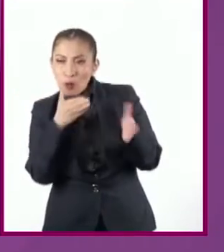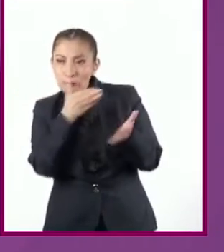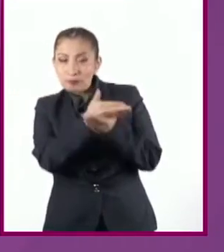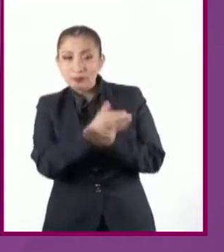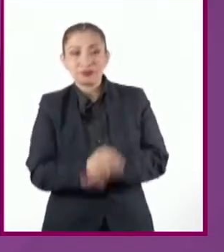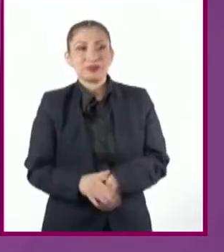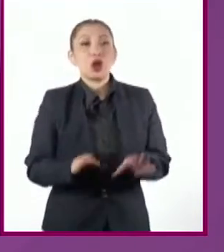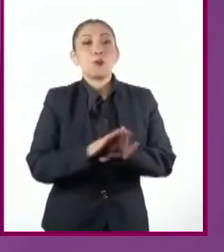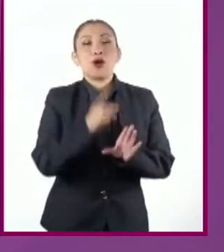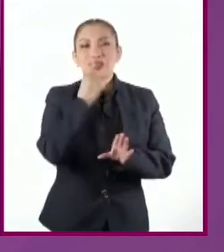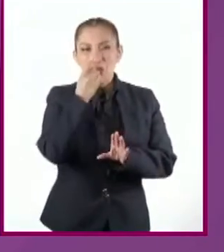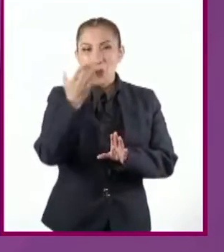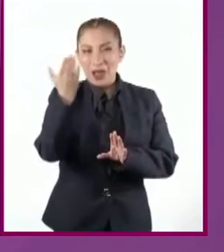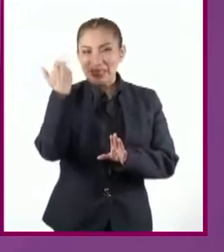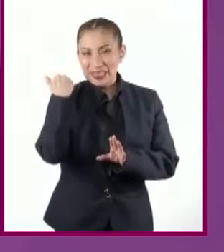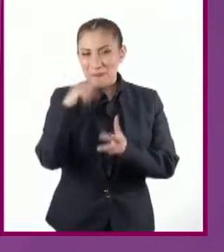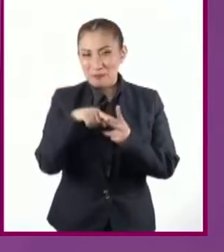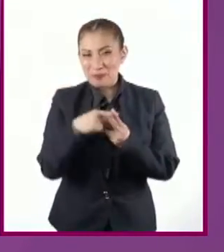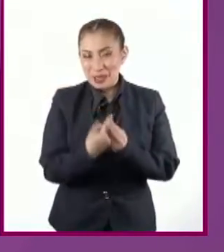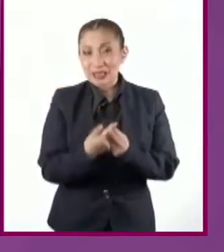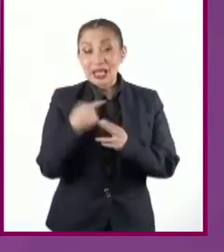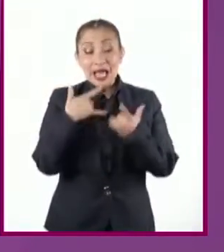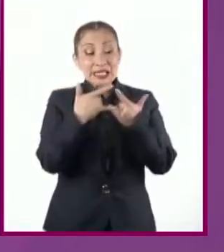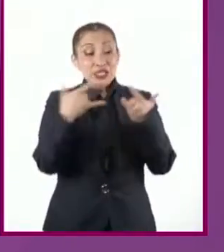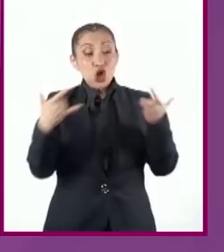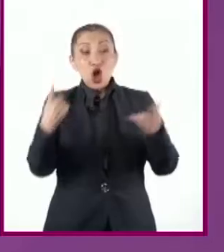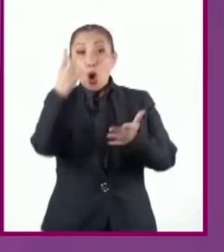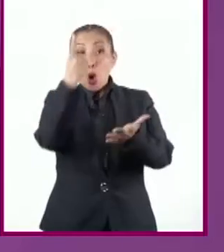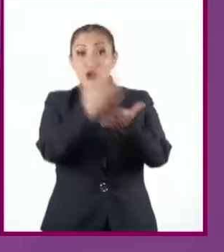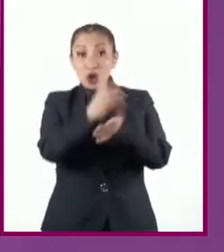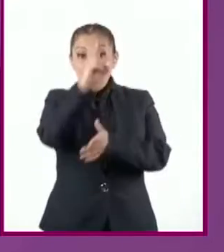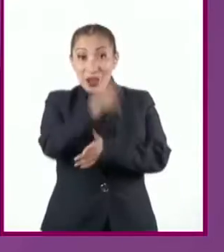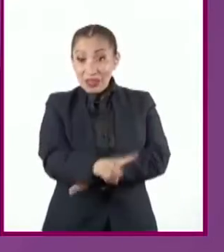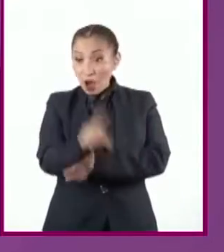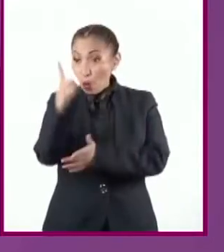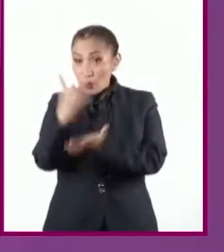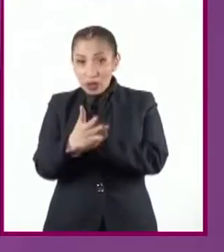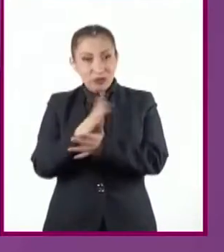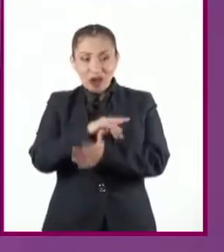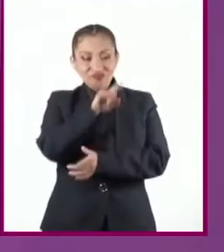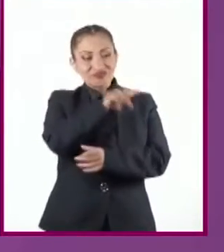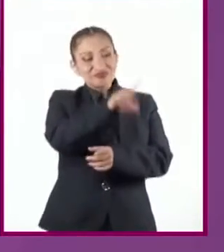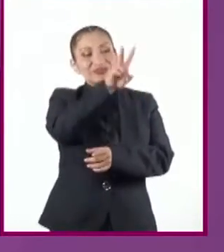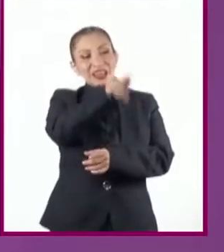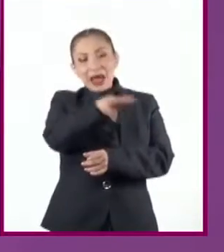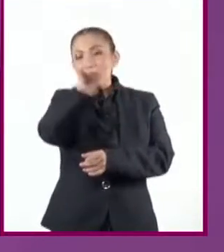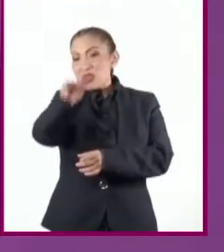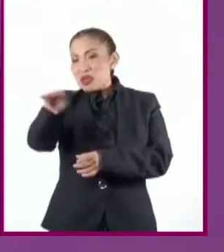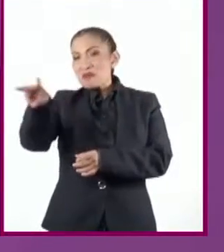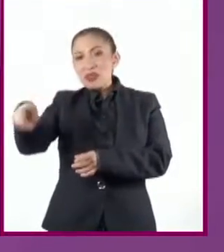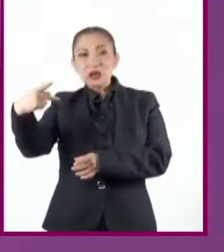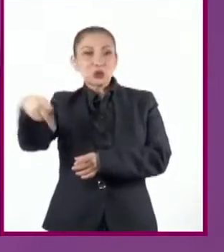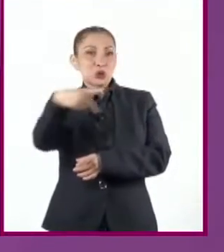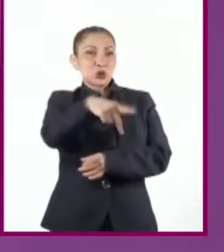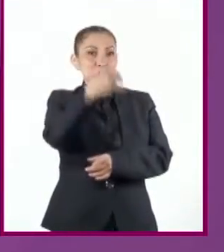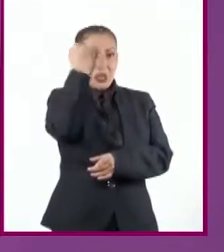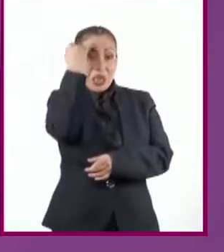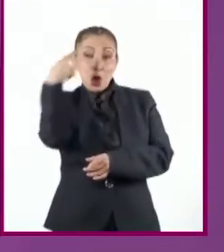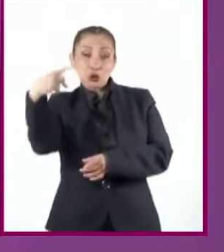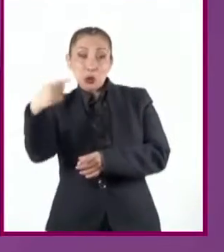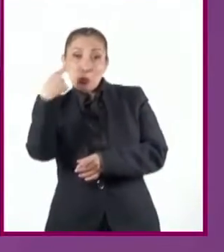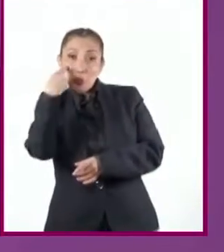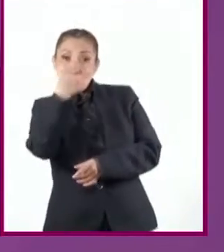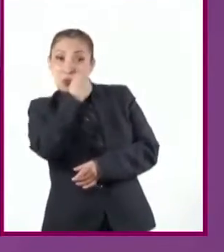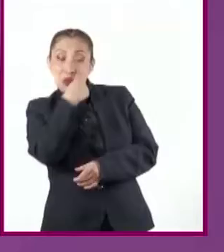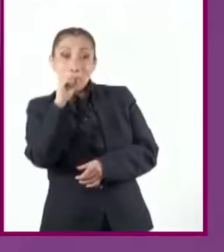Como se mencionó al principio del programa, en la historia no existe una sola verdad. Lo que sí hay son diferentes versiones e